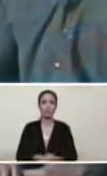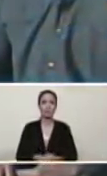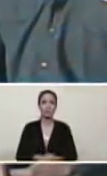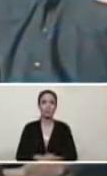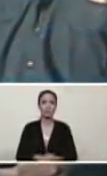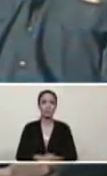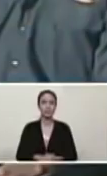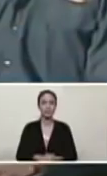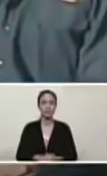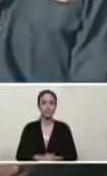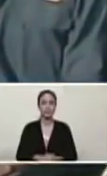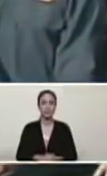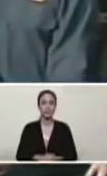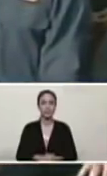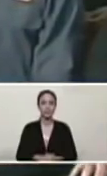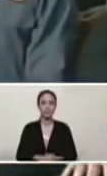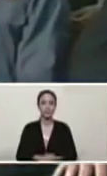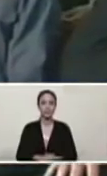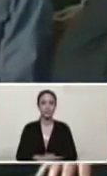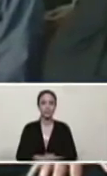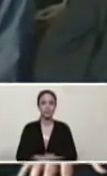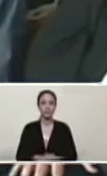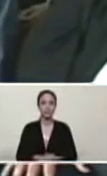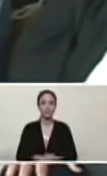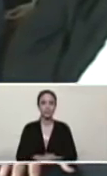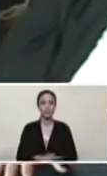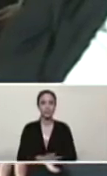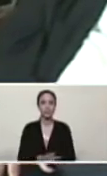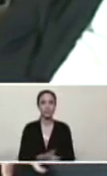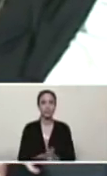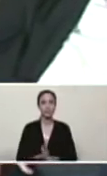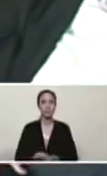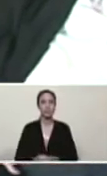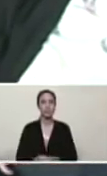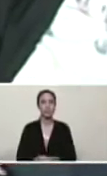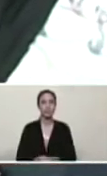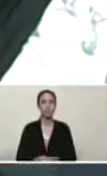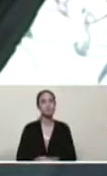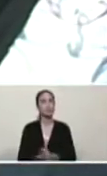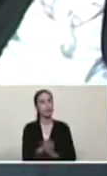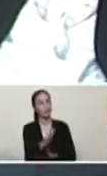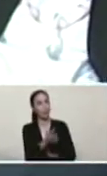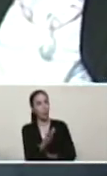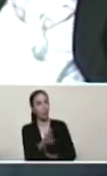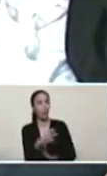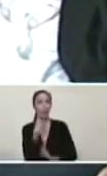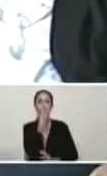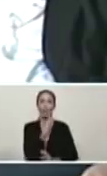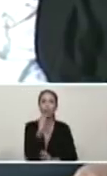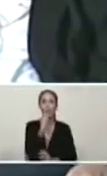my friends on the world. Va bien, ¿verdad?